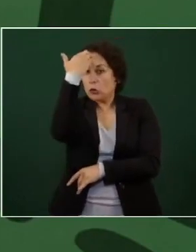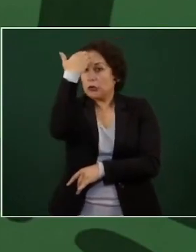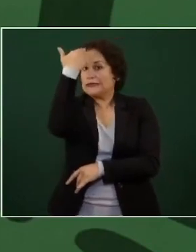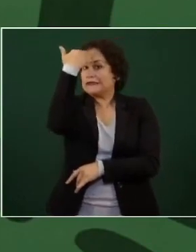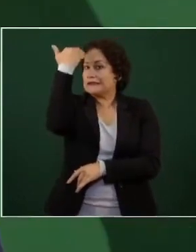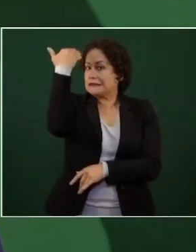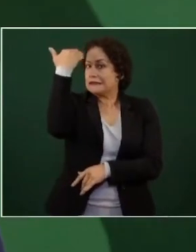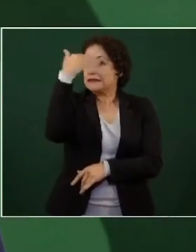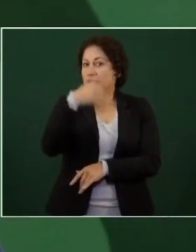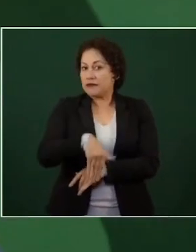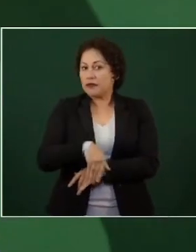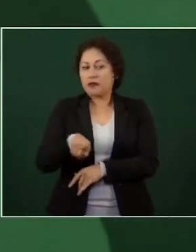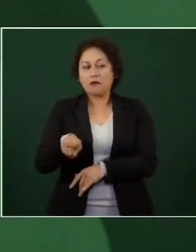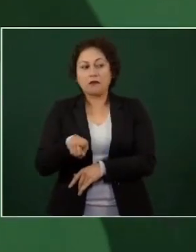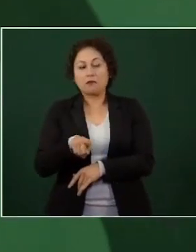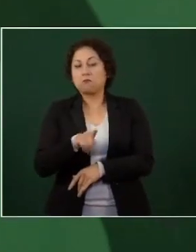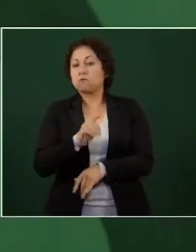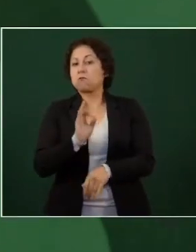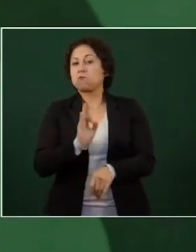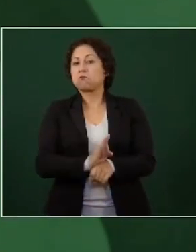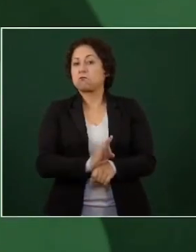o lo toleró,